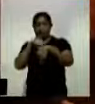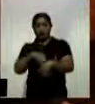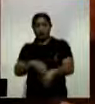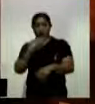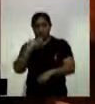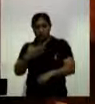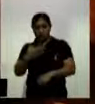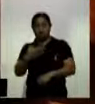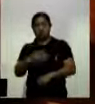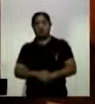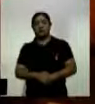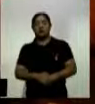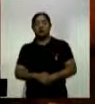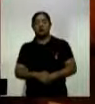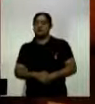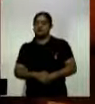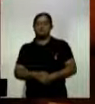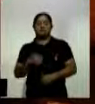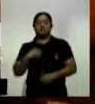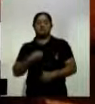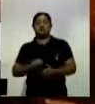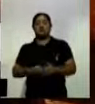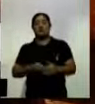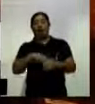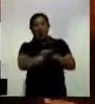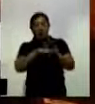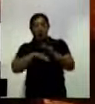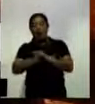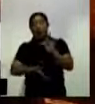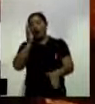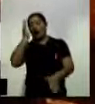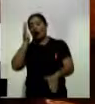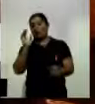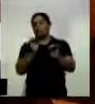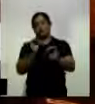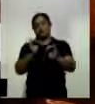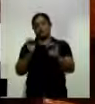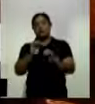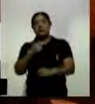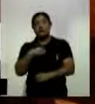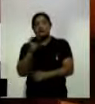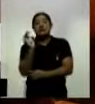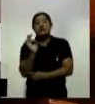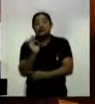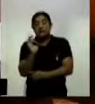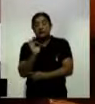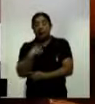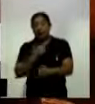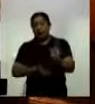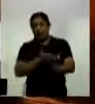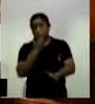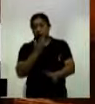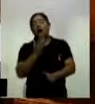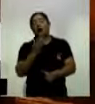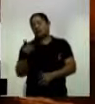Pues saliendo lo menos posible. En dado caso de que tengamos que salir, pues hay que salir con cubreboca, lavarse las manos, lo que